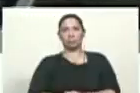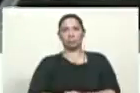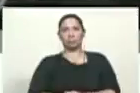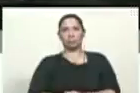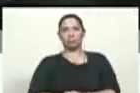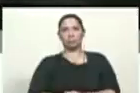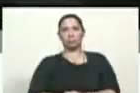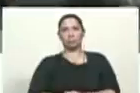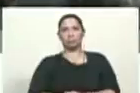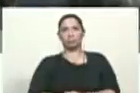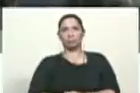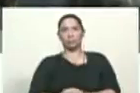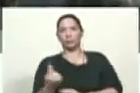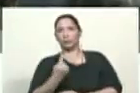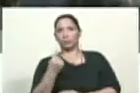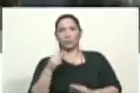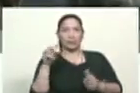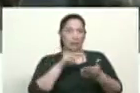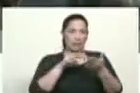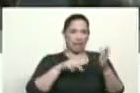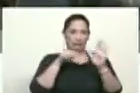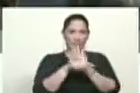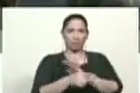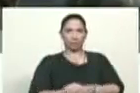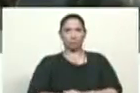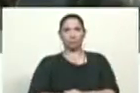Solamente leo los artículos nada más.